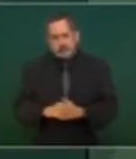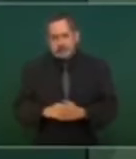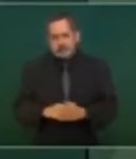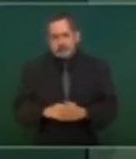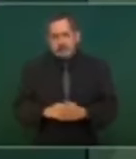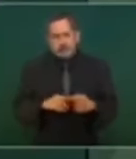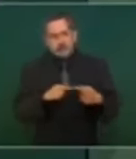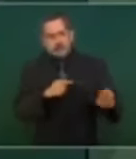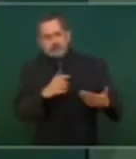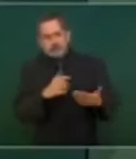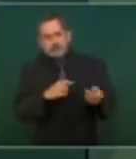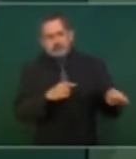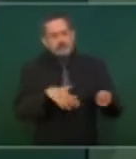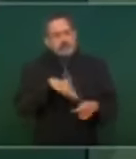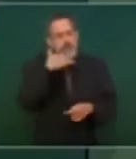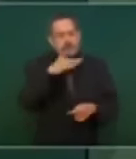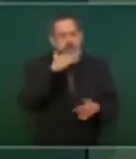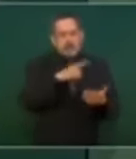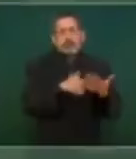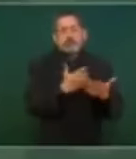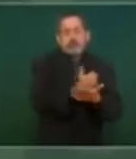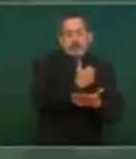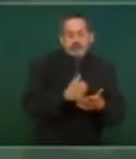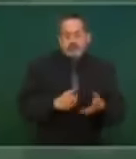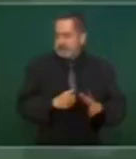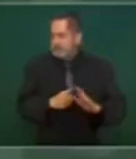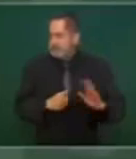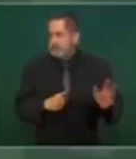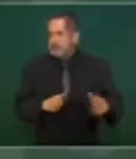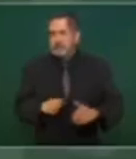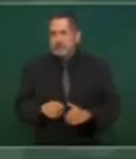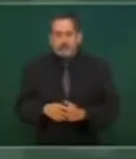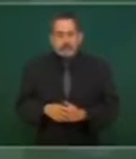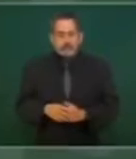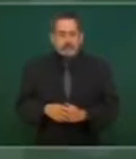los corruptos.